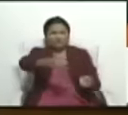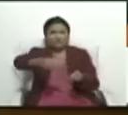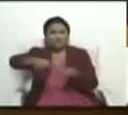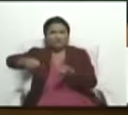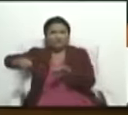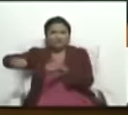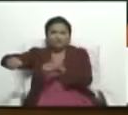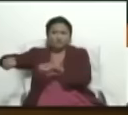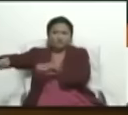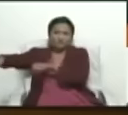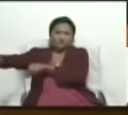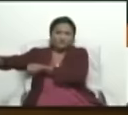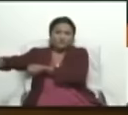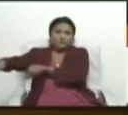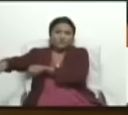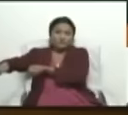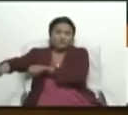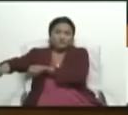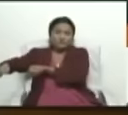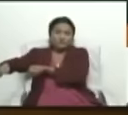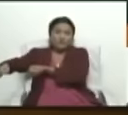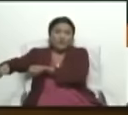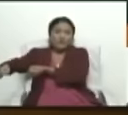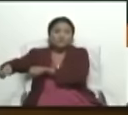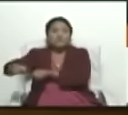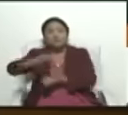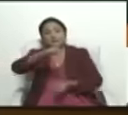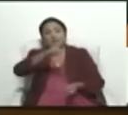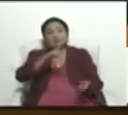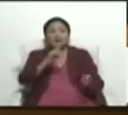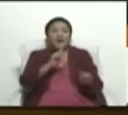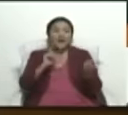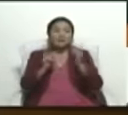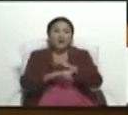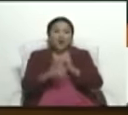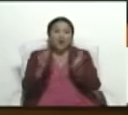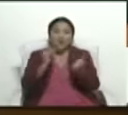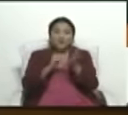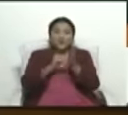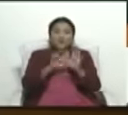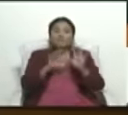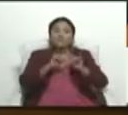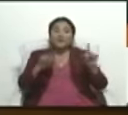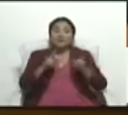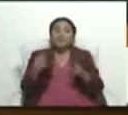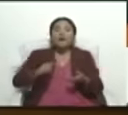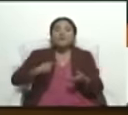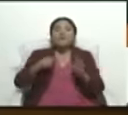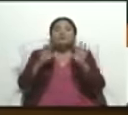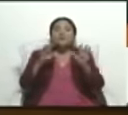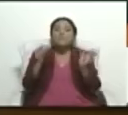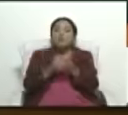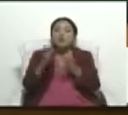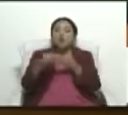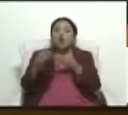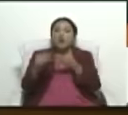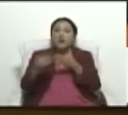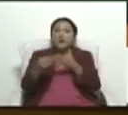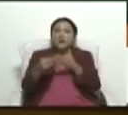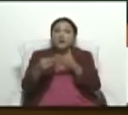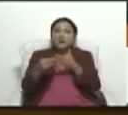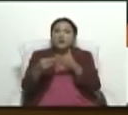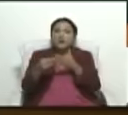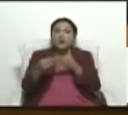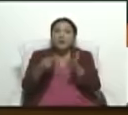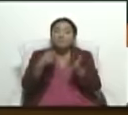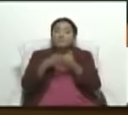Molnar, ofrecen cambiar la escena del crimen por $10,000. Acepta Guillermo, dicen que era un pago